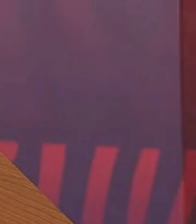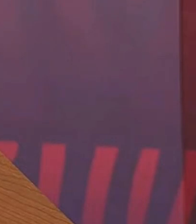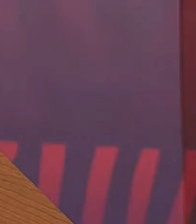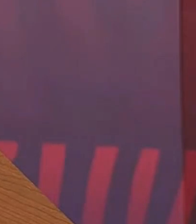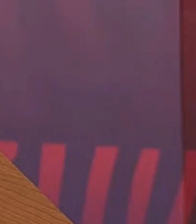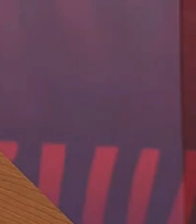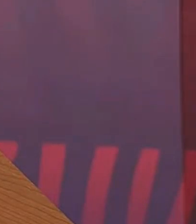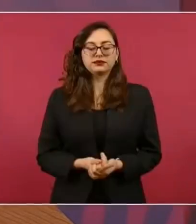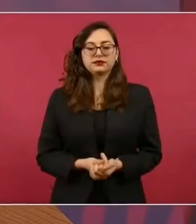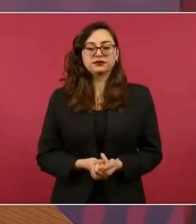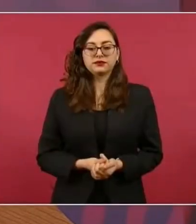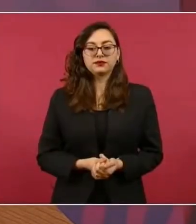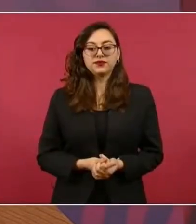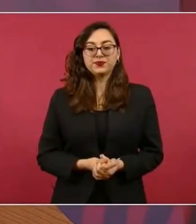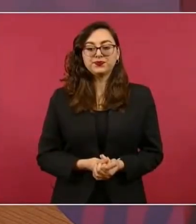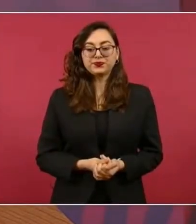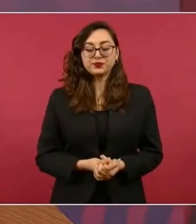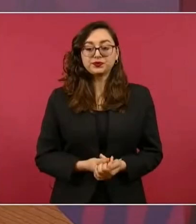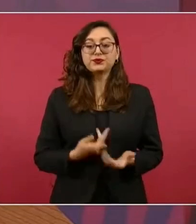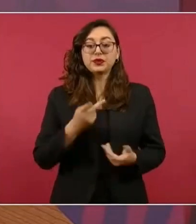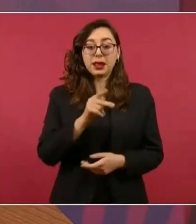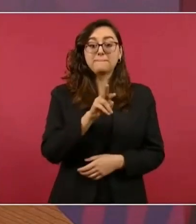y en la presidencia.